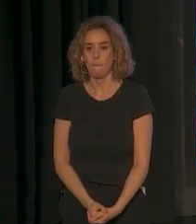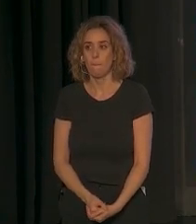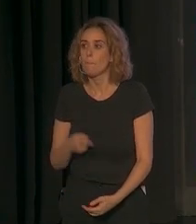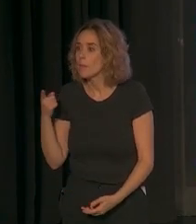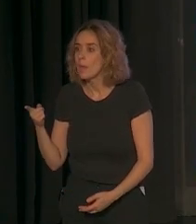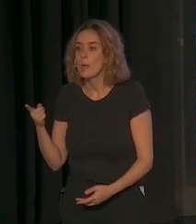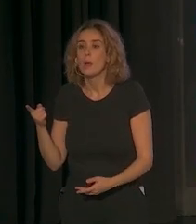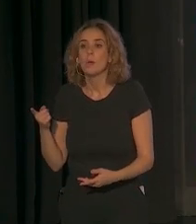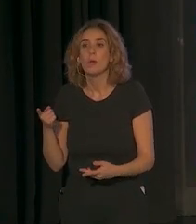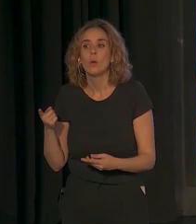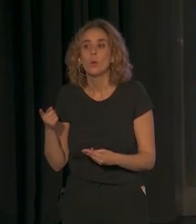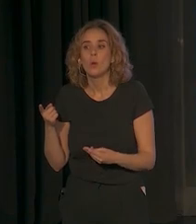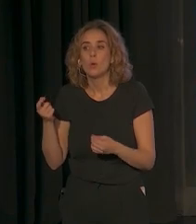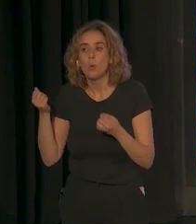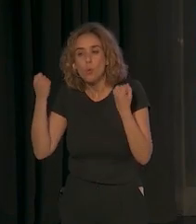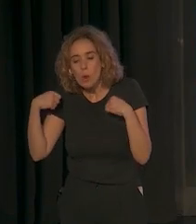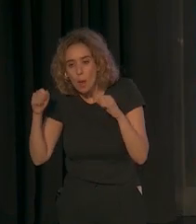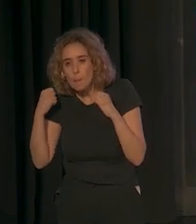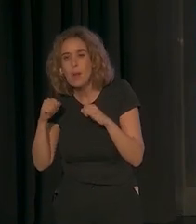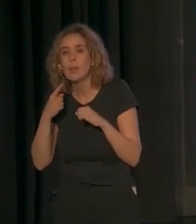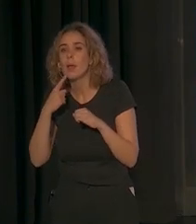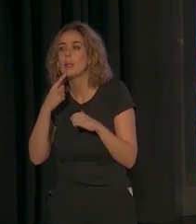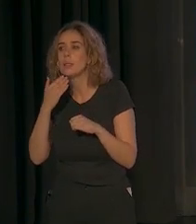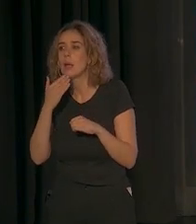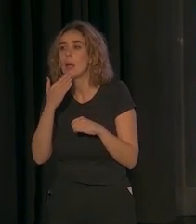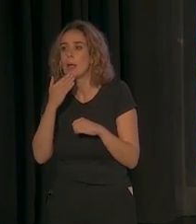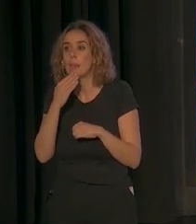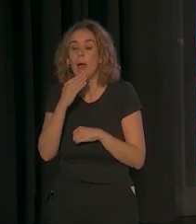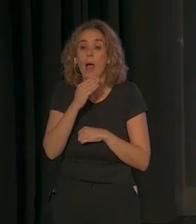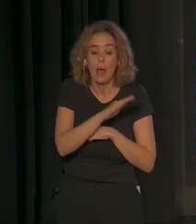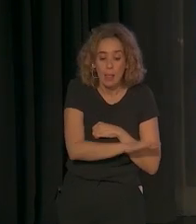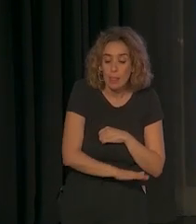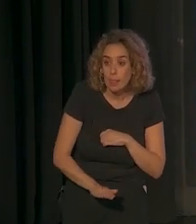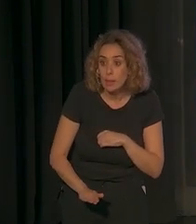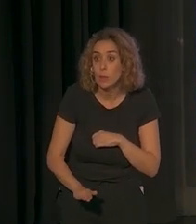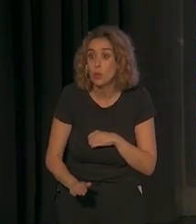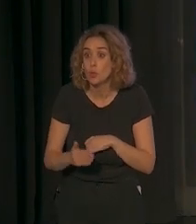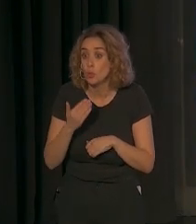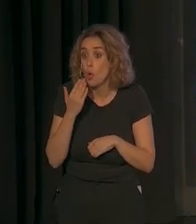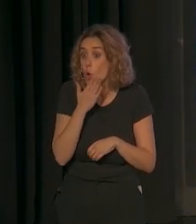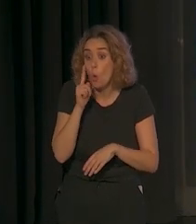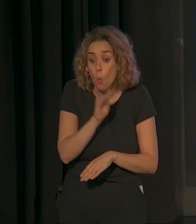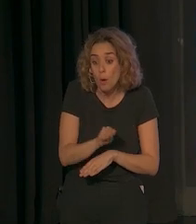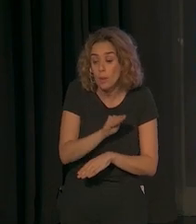de alto apalancamiento, le llamamos, pero que van desde jardín de infancia hasta la graduación.